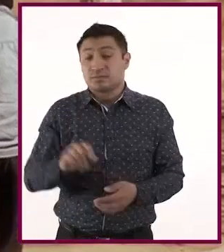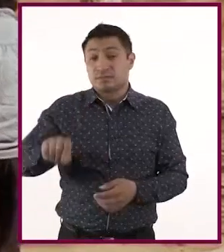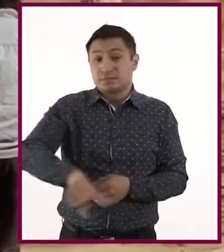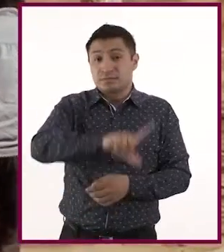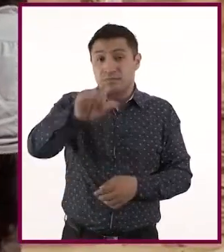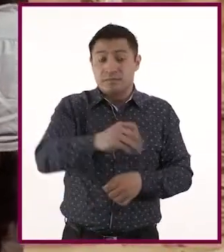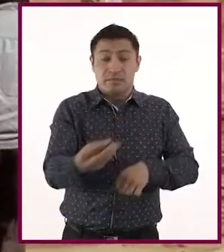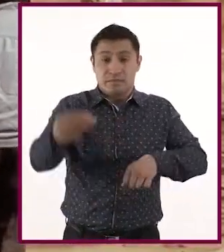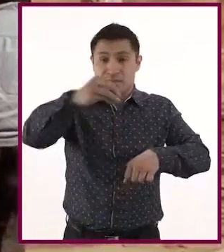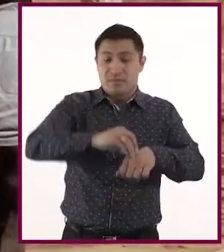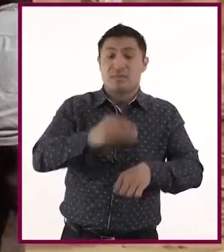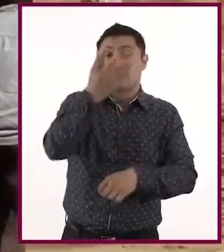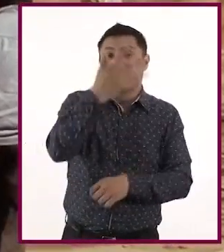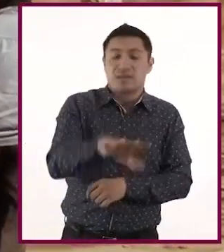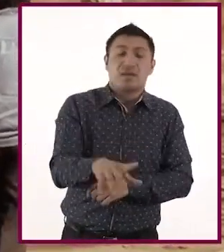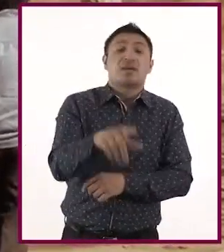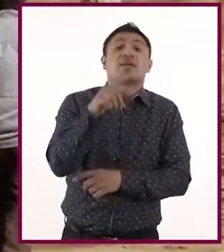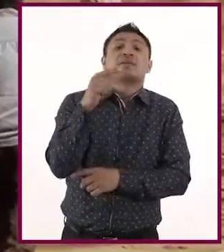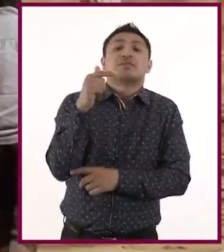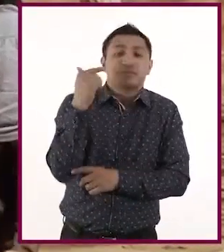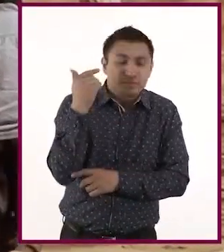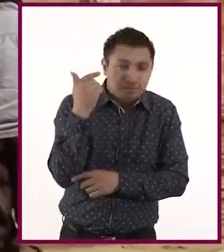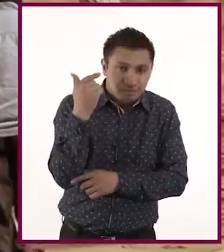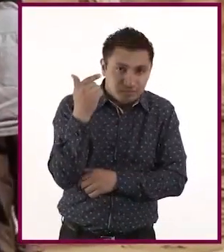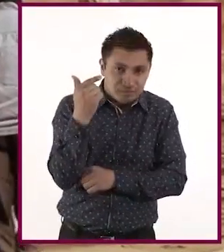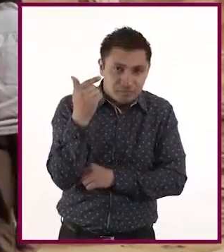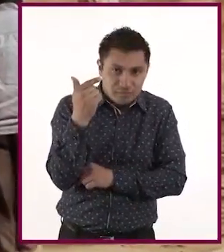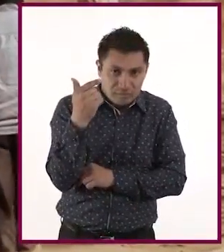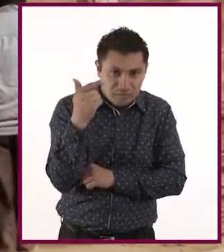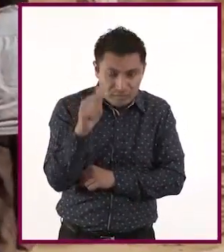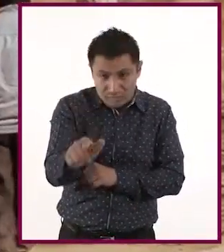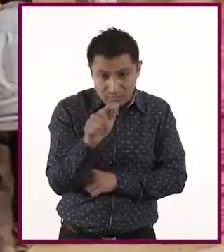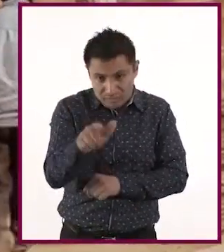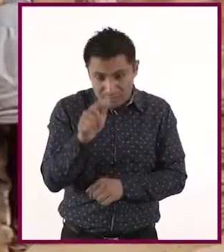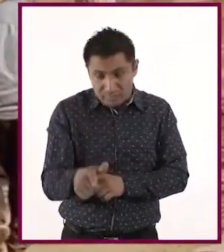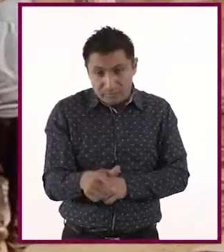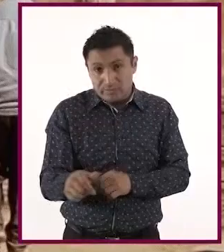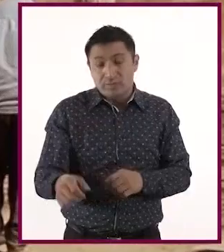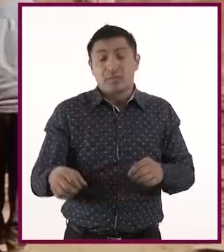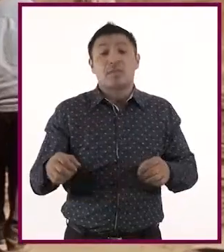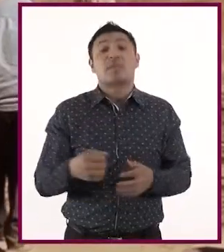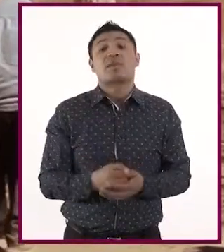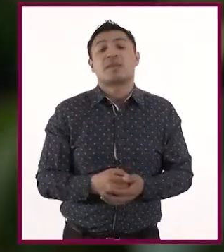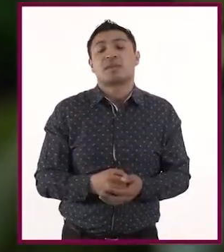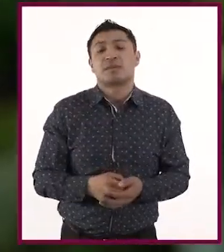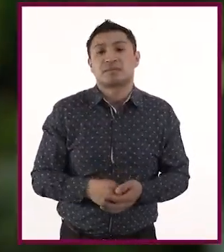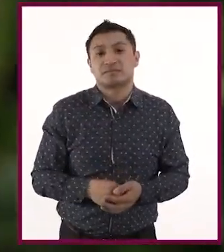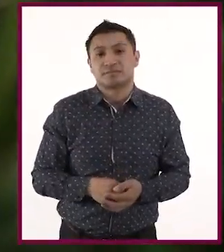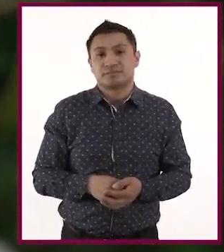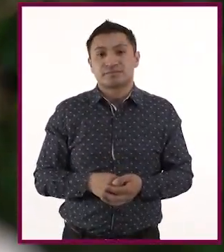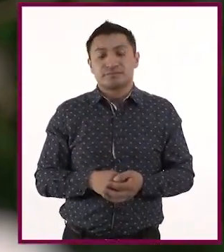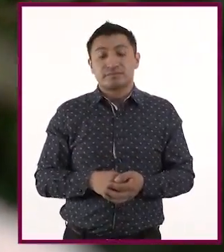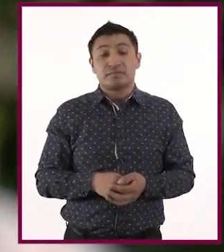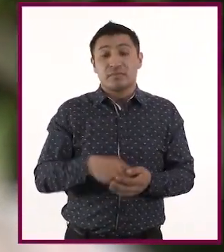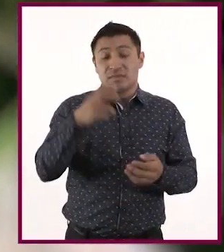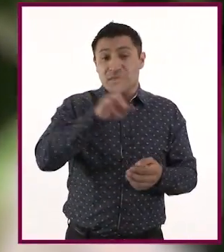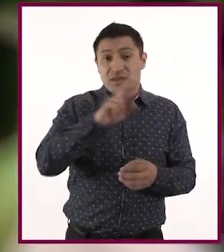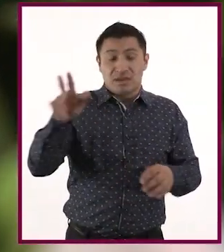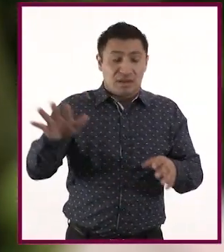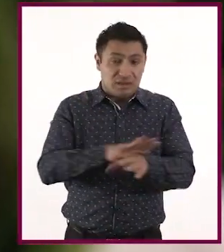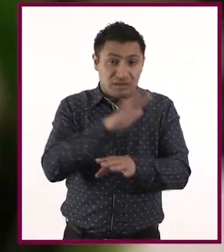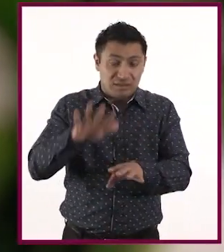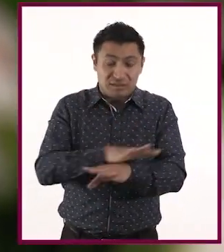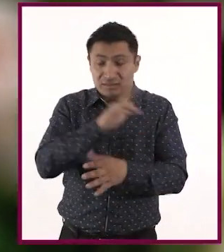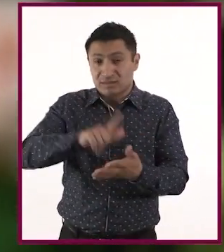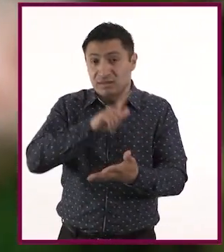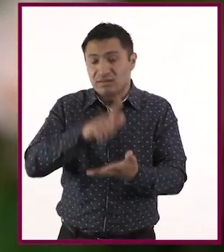y adicionó el 17º transitorio de la Constitución General de la República. Esta reforma sirvió de